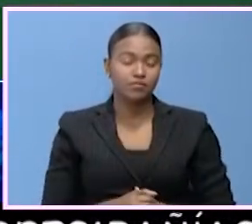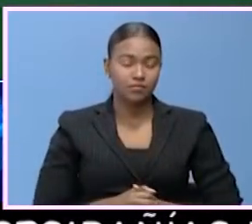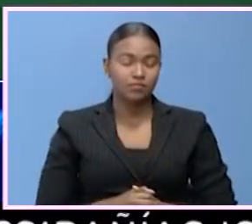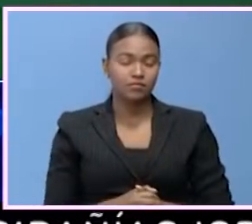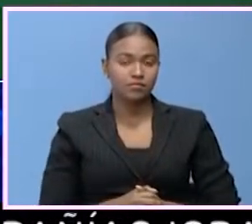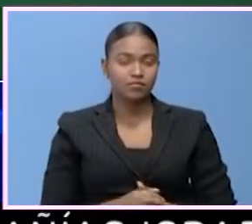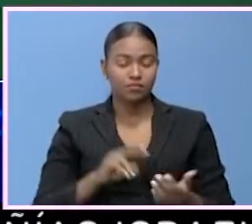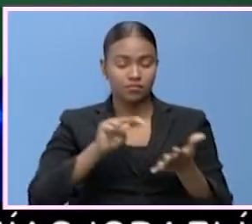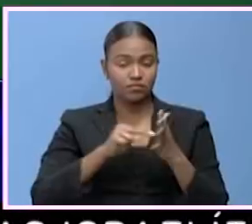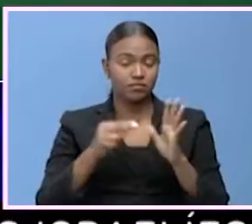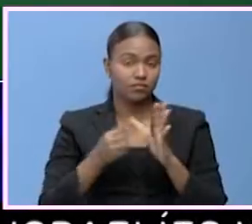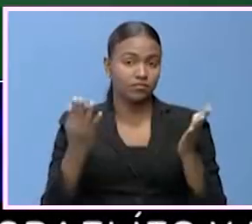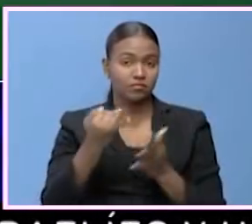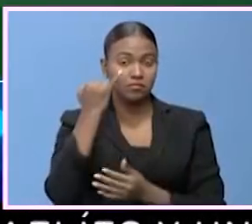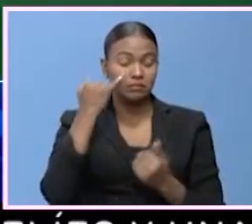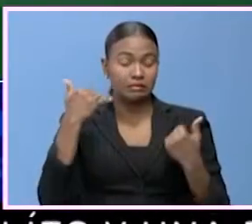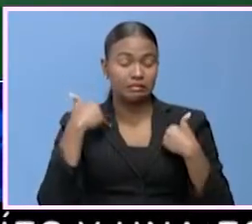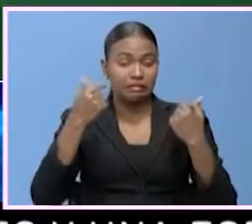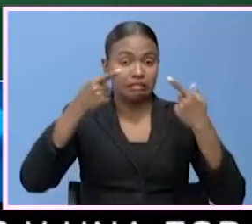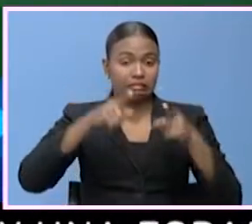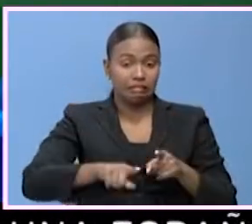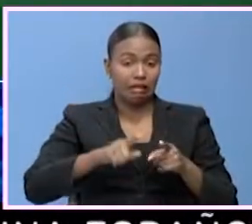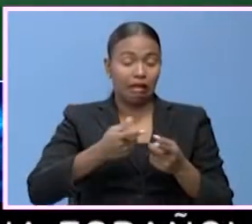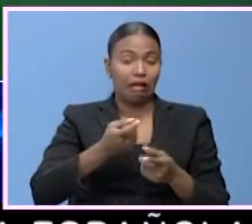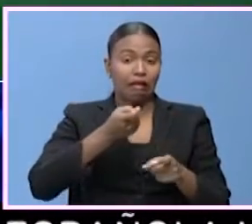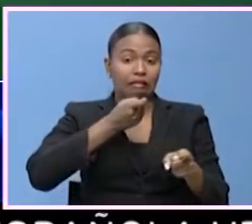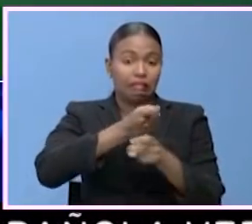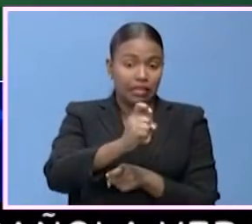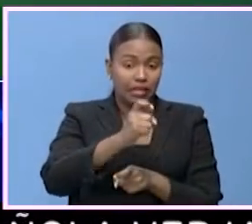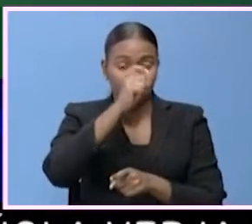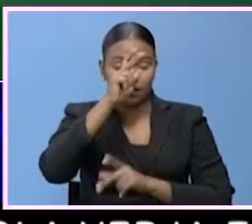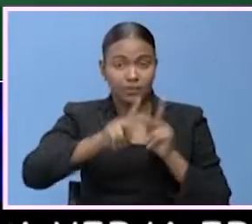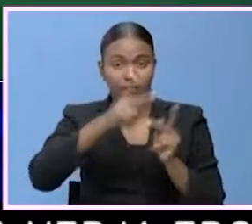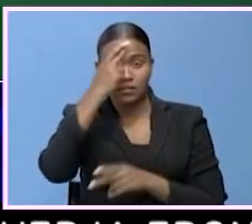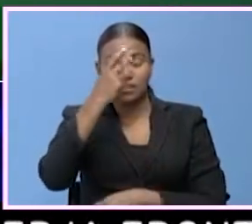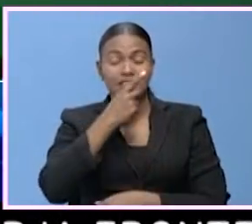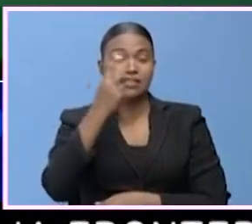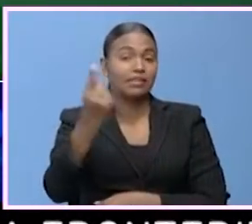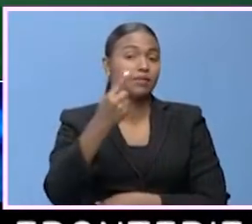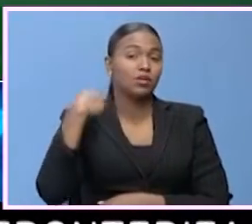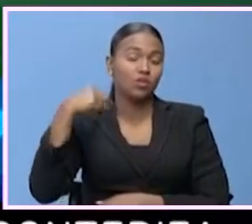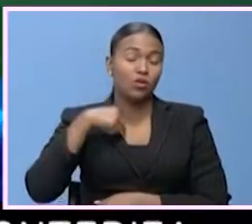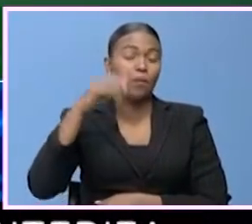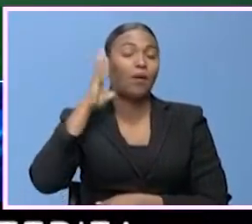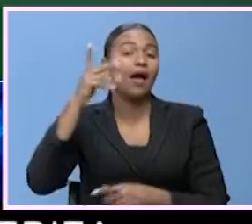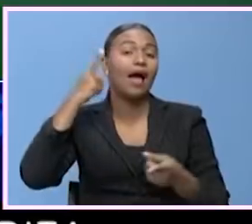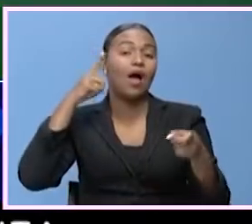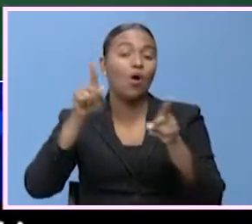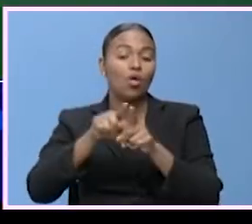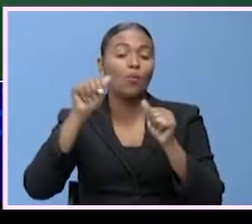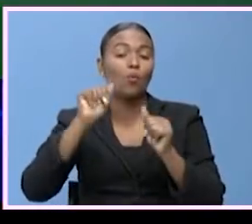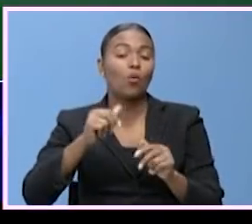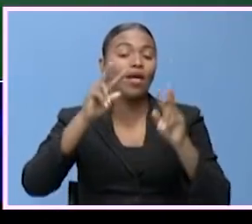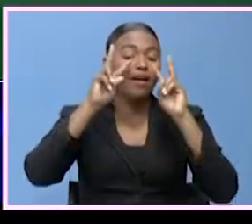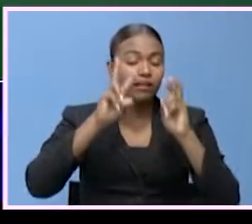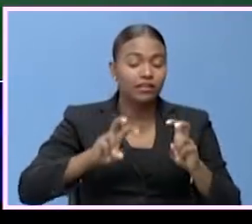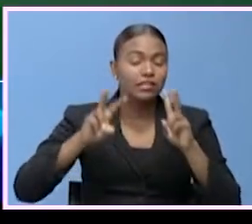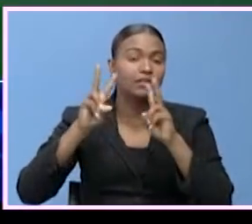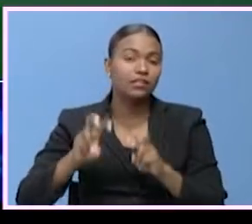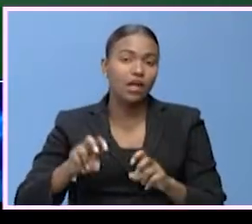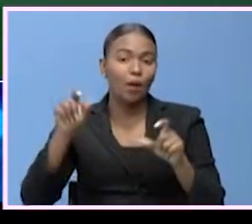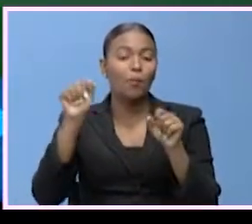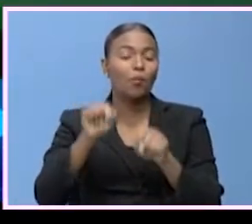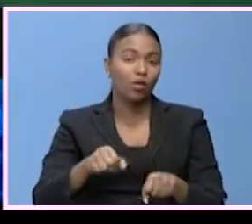supuesto que si hay algo que resulta perjudicial al pueblo dominicano, siempre estaremos de acuerdo en que pueda revisarse y